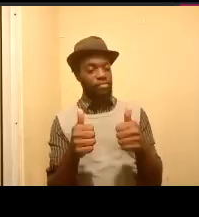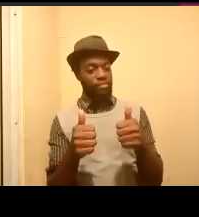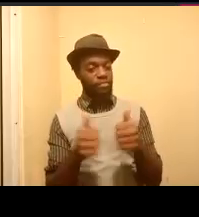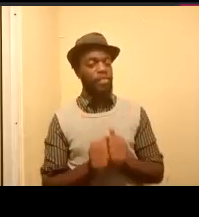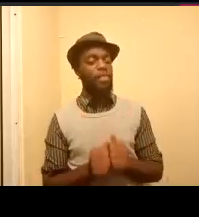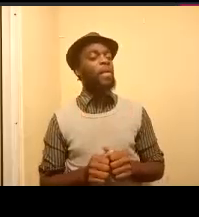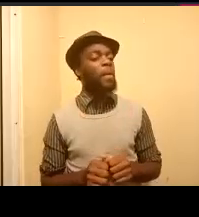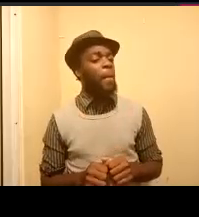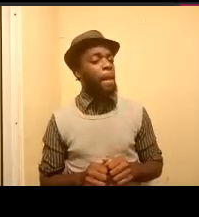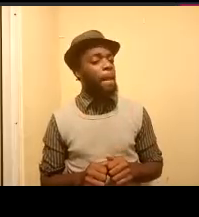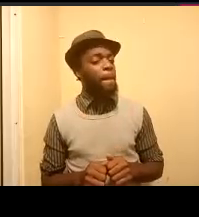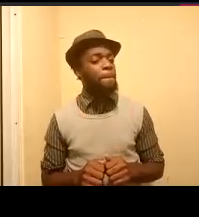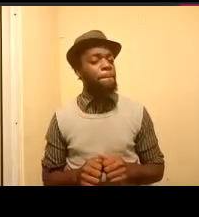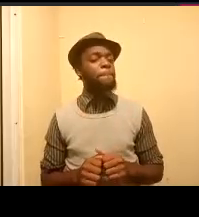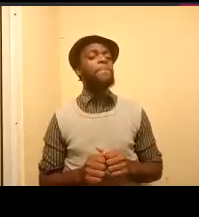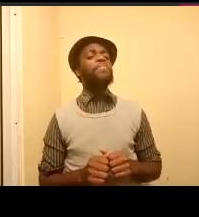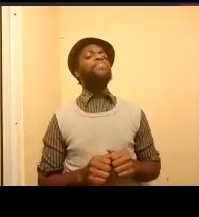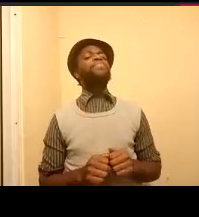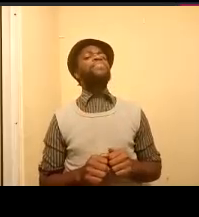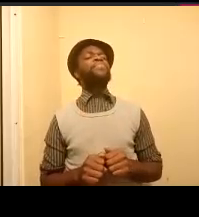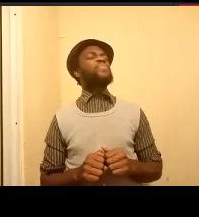Ahí está, ya pongo la cámara.